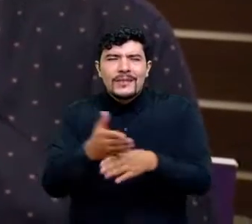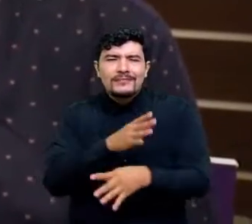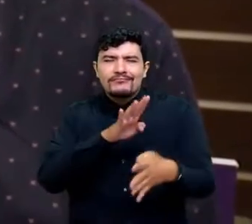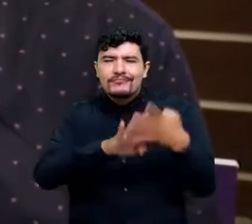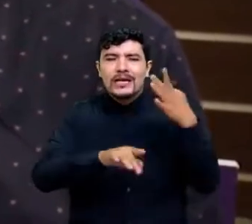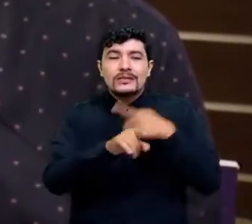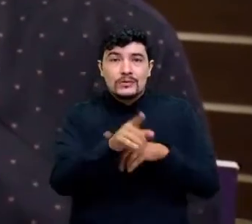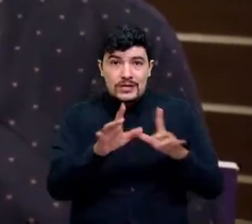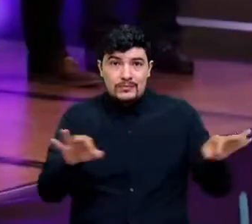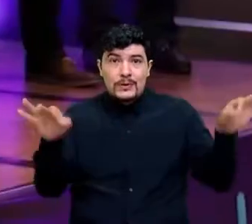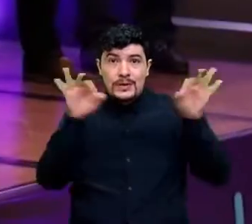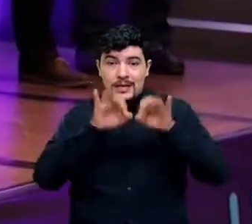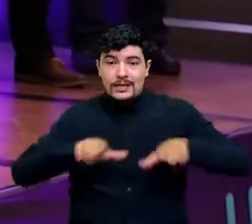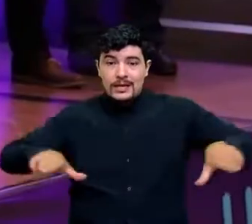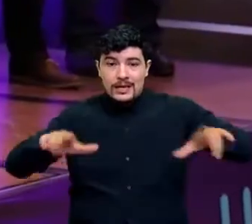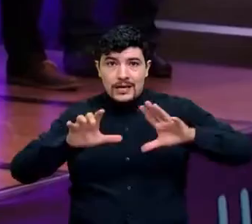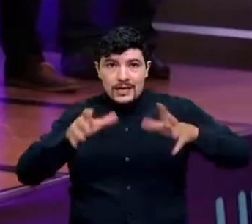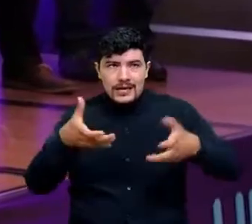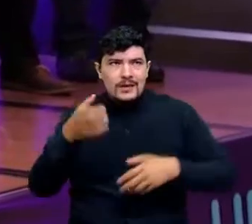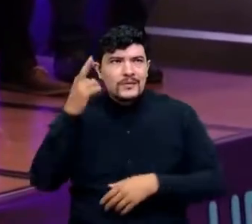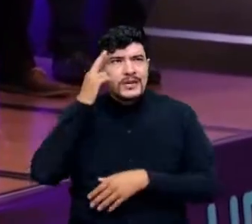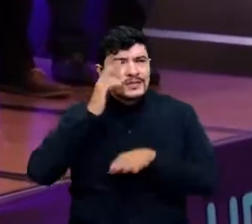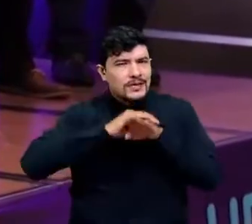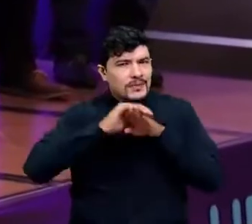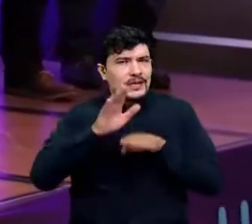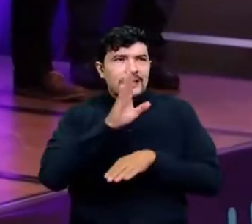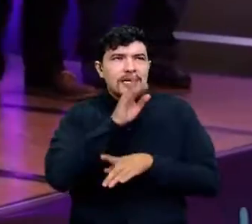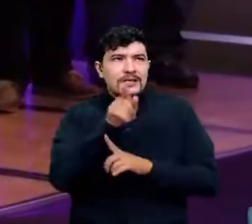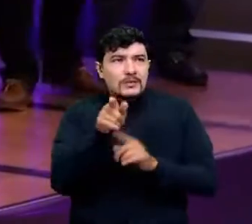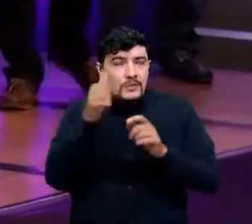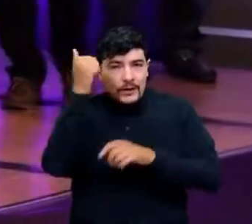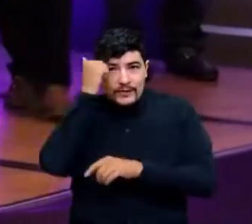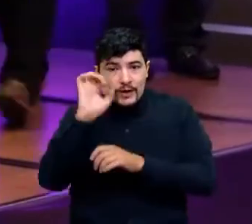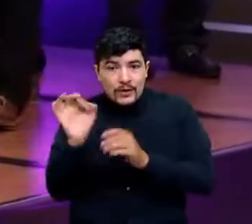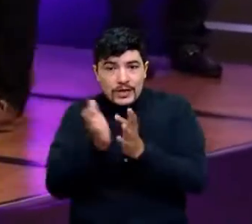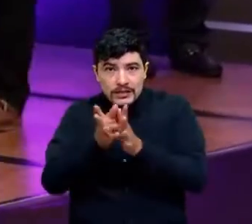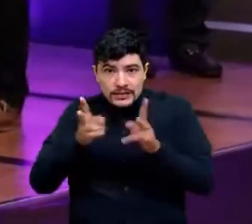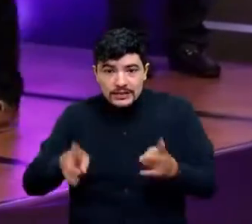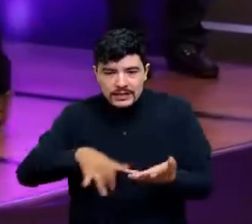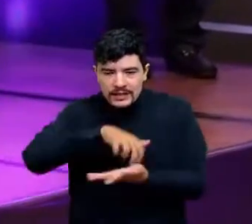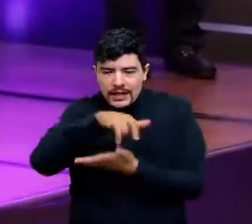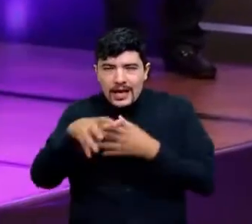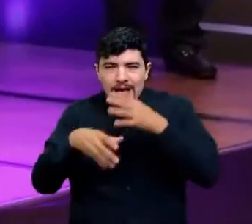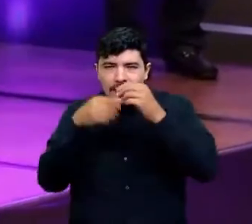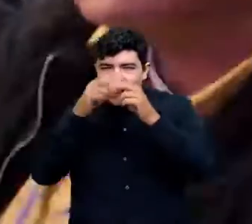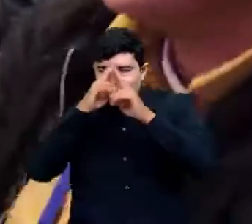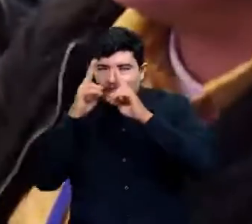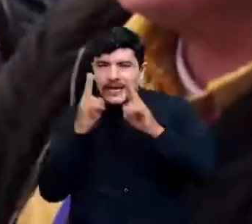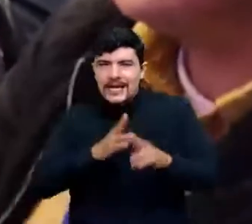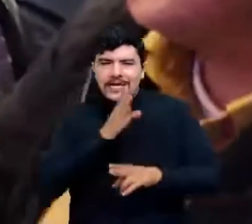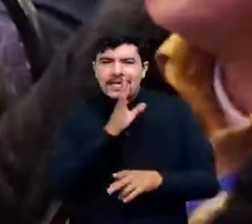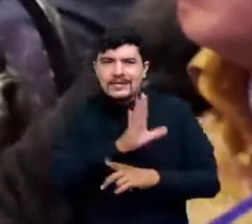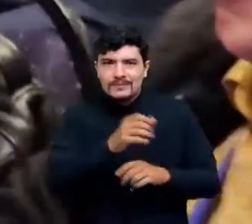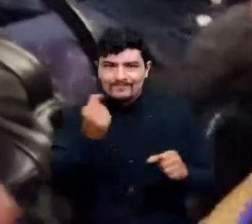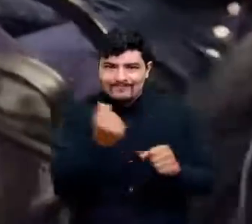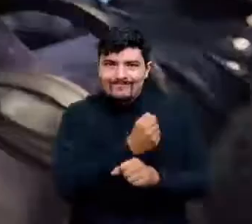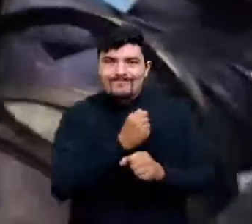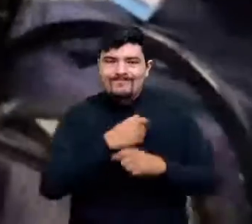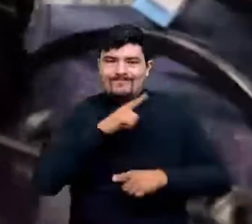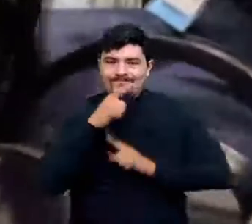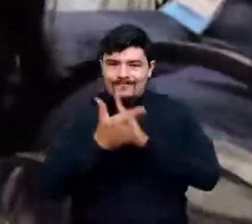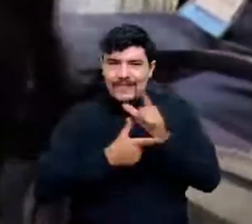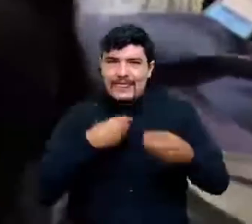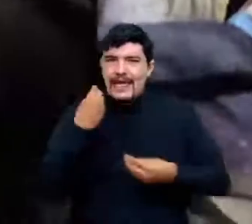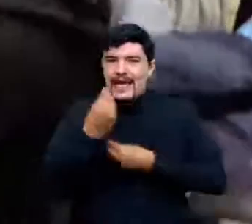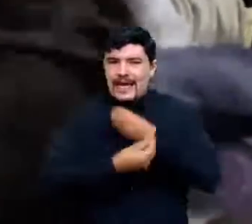en el aula de clase una invitación a los profes y estudiantes de santander y un homenaje también a esa gran labor que realizan con tanta